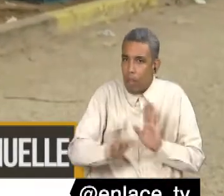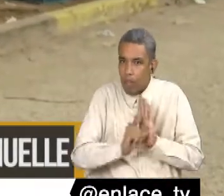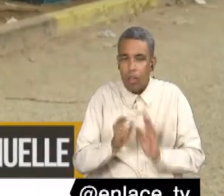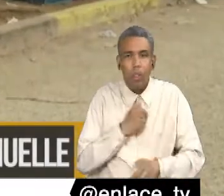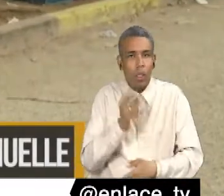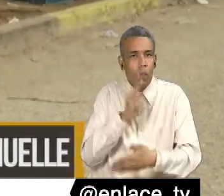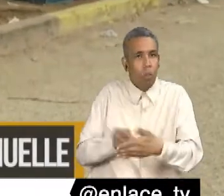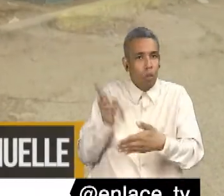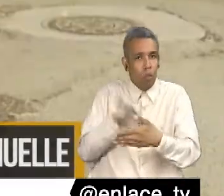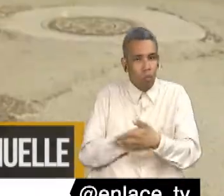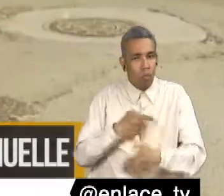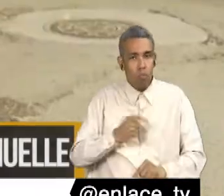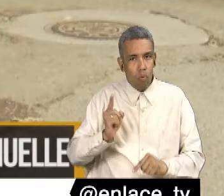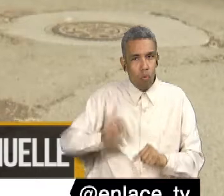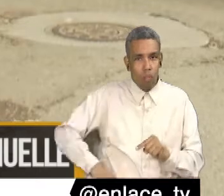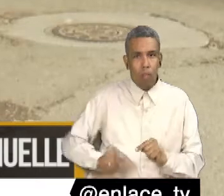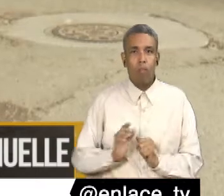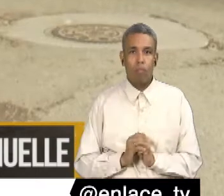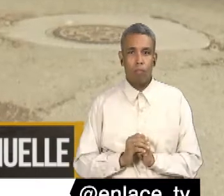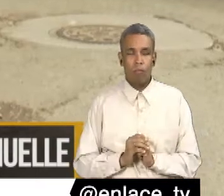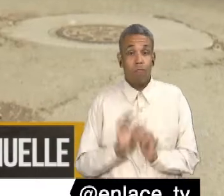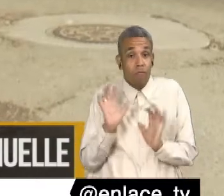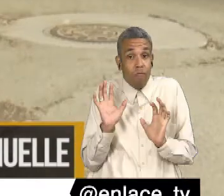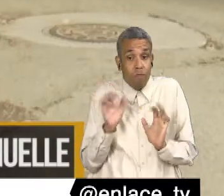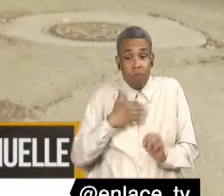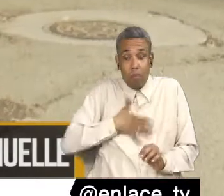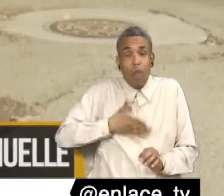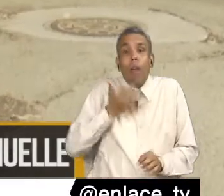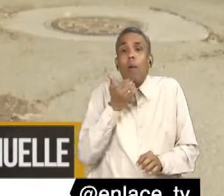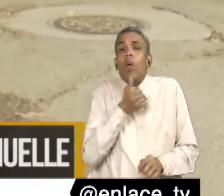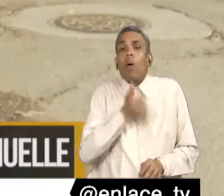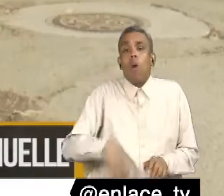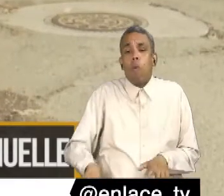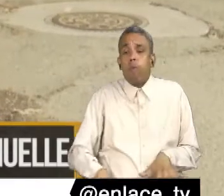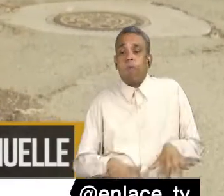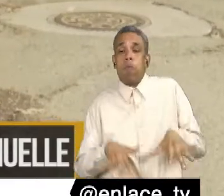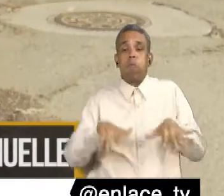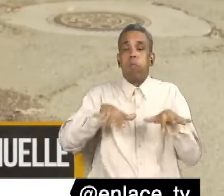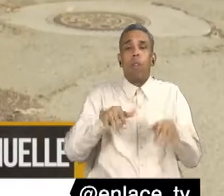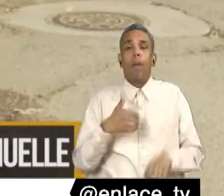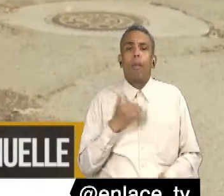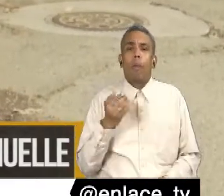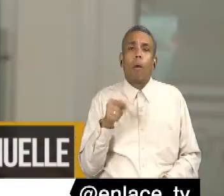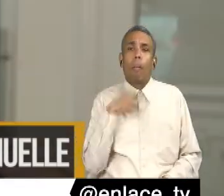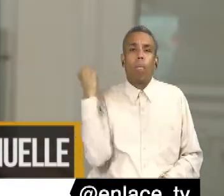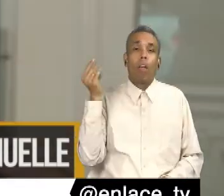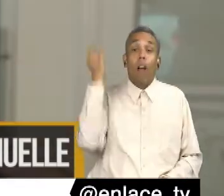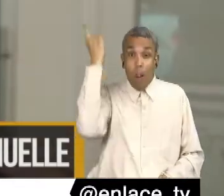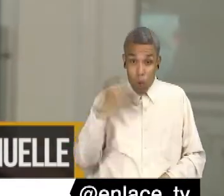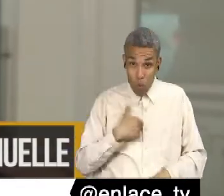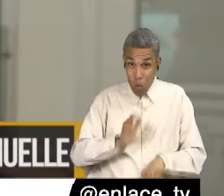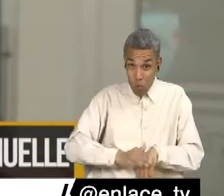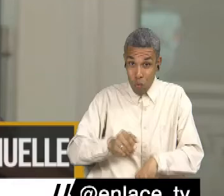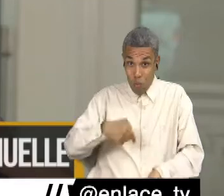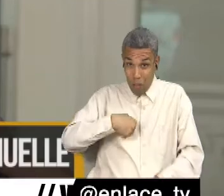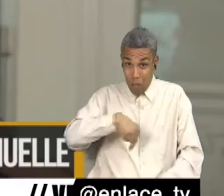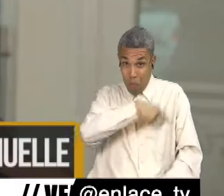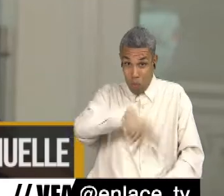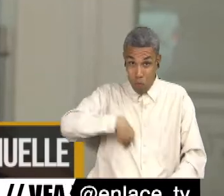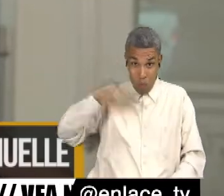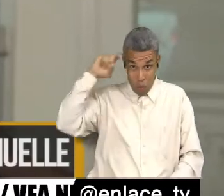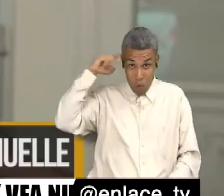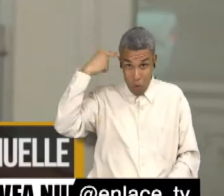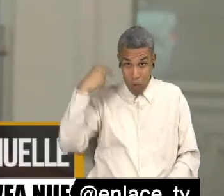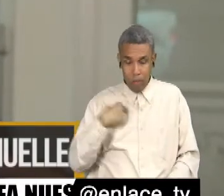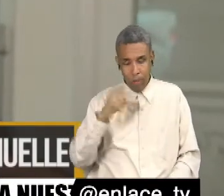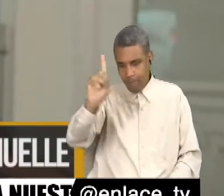porque pues ya realmente privarles la vida ante cualquier otro tema y pues no podemos, realmente ese fue un punto que nos puso el Comité